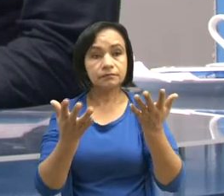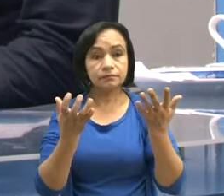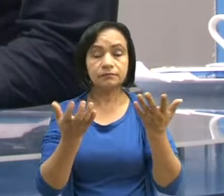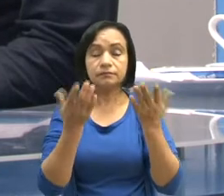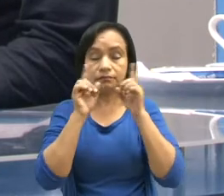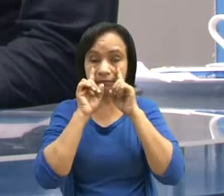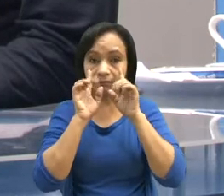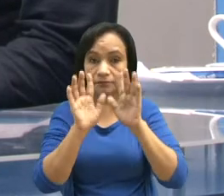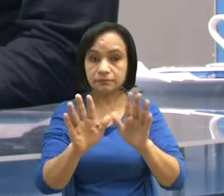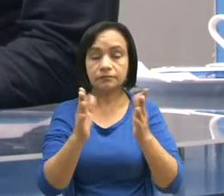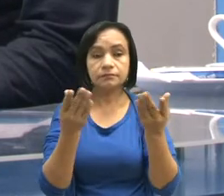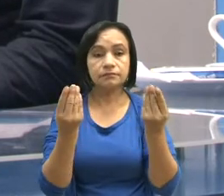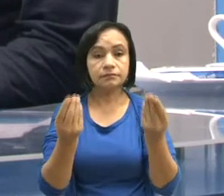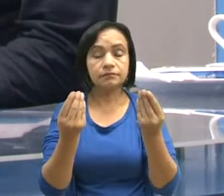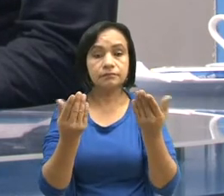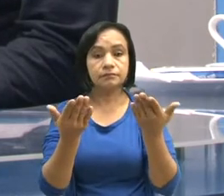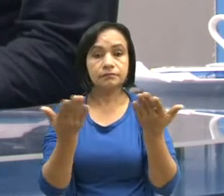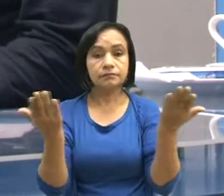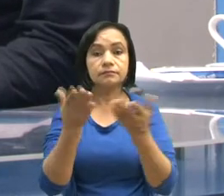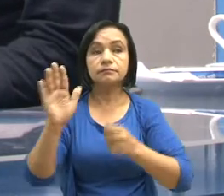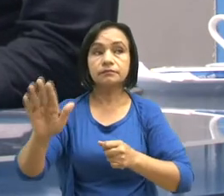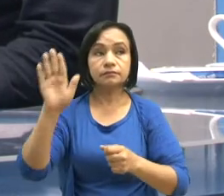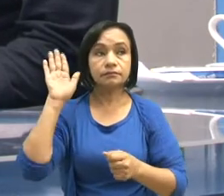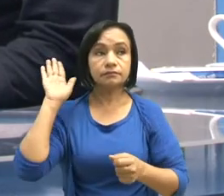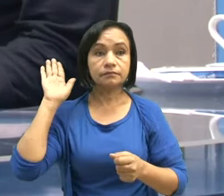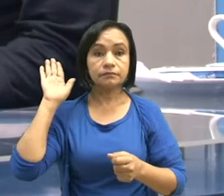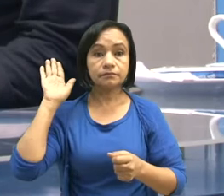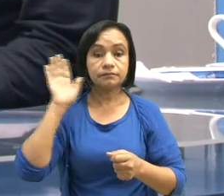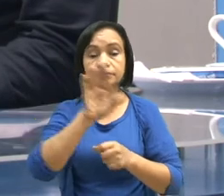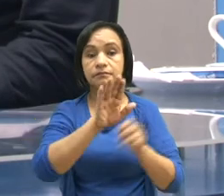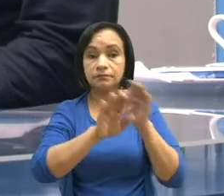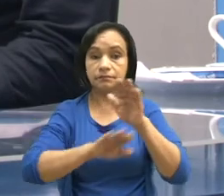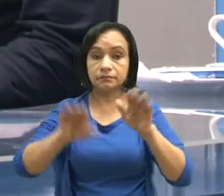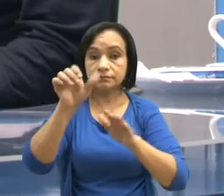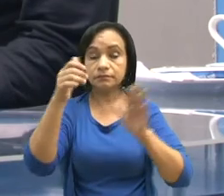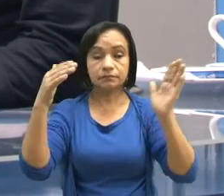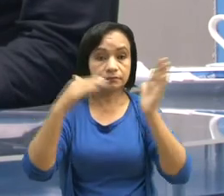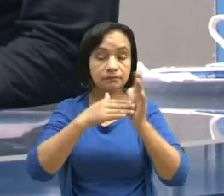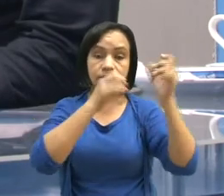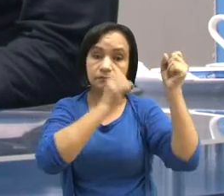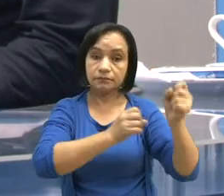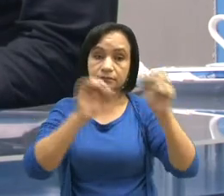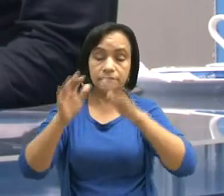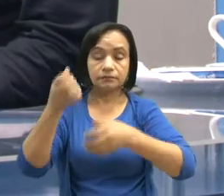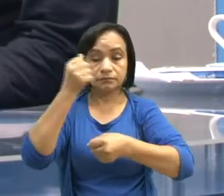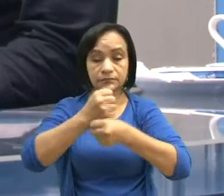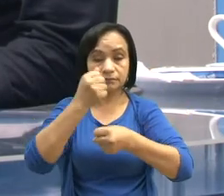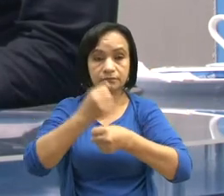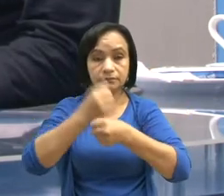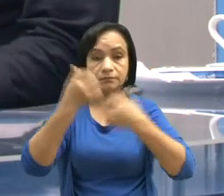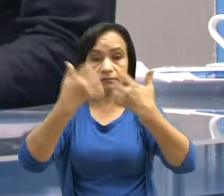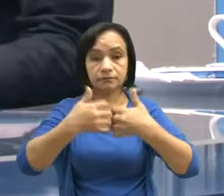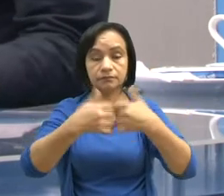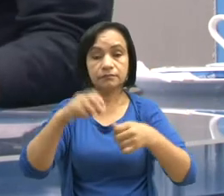de mucho cuidado, ¿no?, y de mucho, sobre todo, compromiso de más de 6.000 hombres y mujeres que trabajamos en ENACAL,